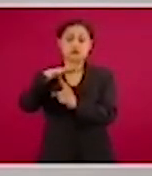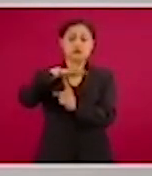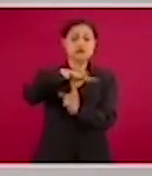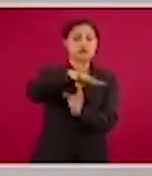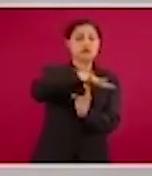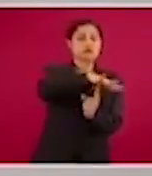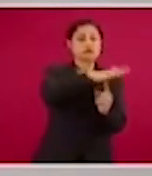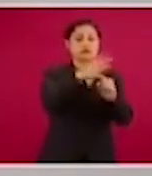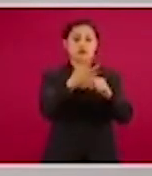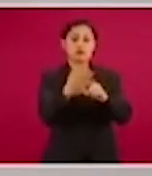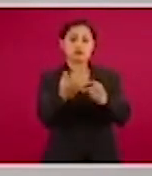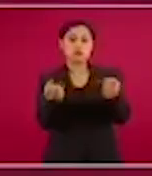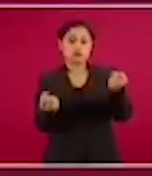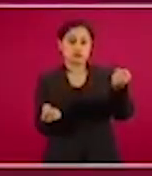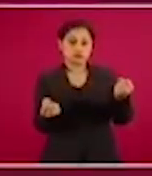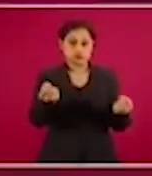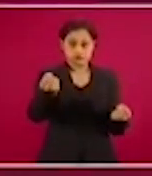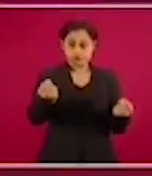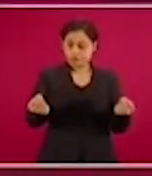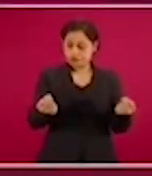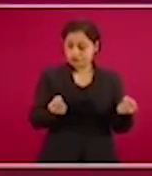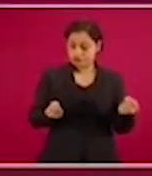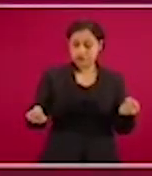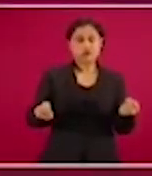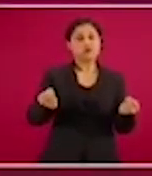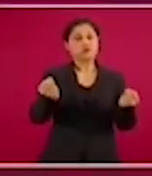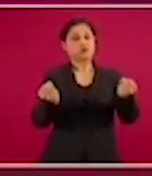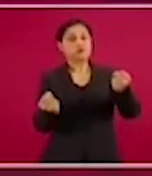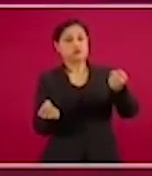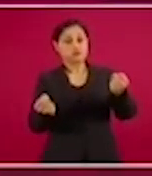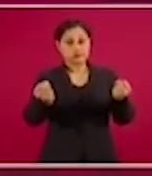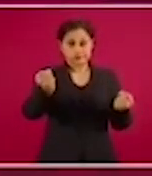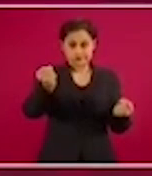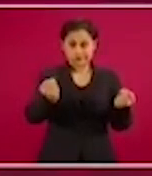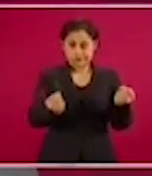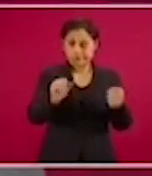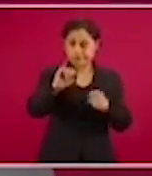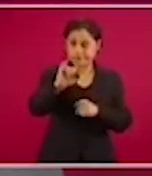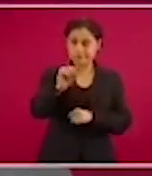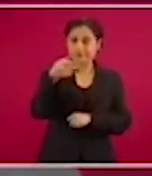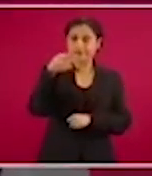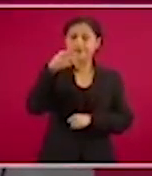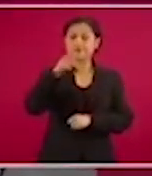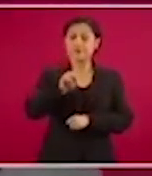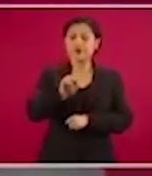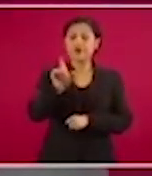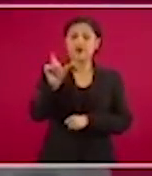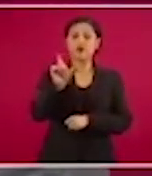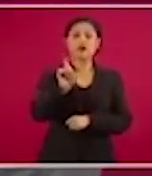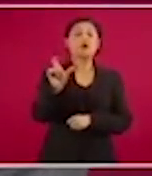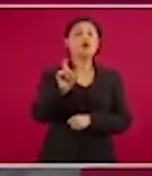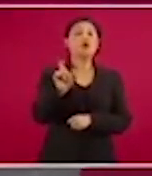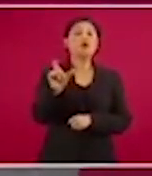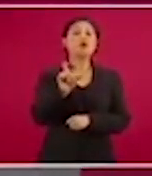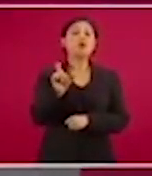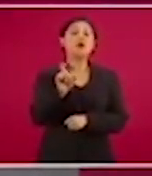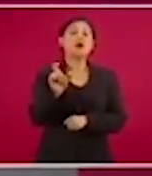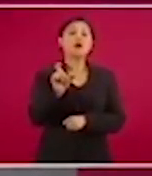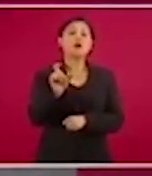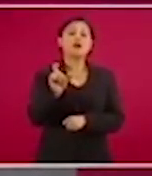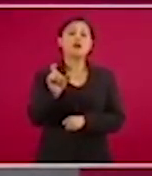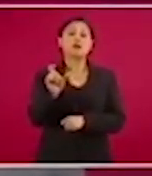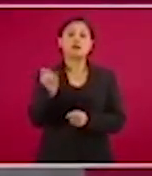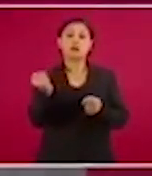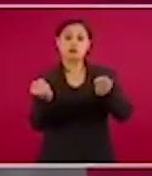o para el otro cuando cuando están en manualmente cuando hay lo que pudiera ser un piloto